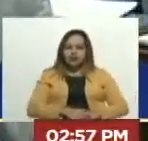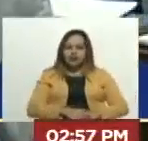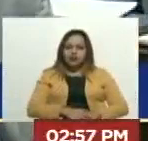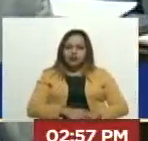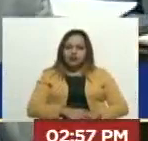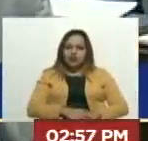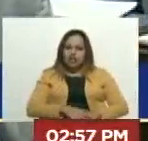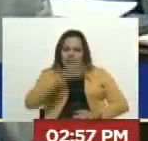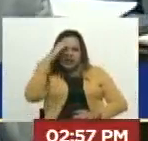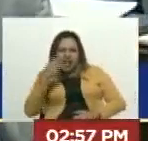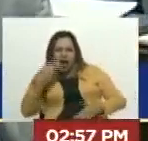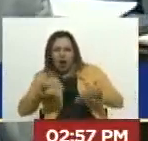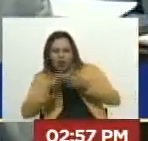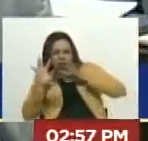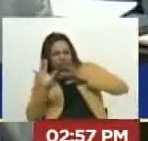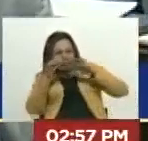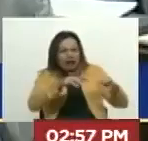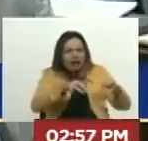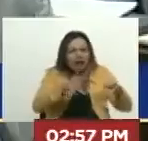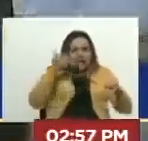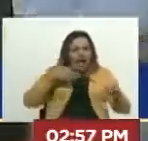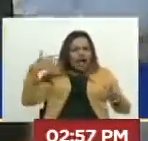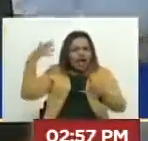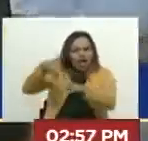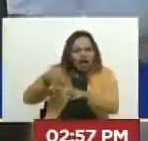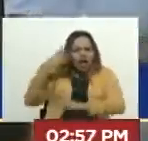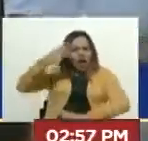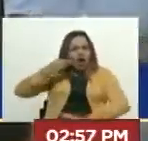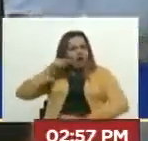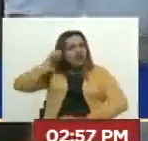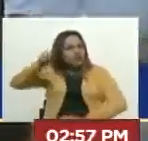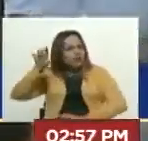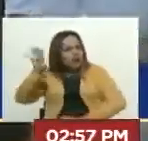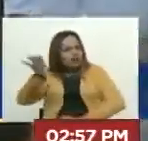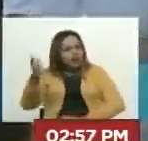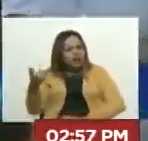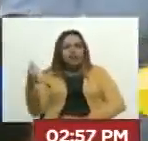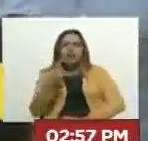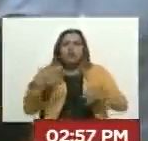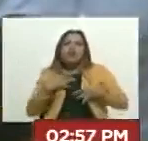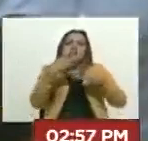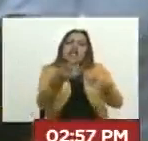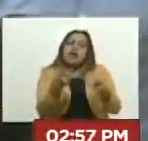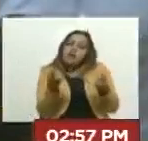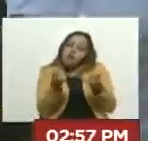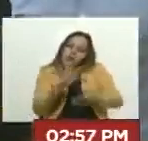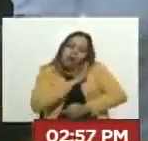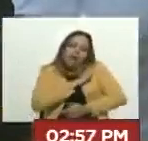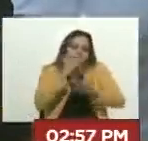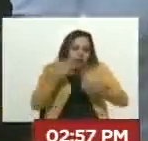Invadir tu propia patria, que atenten contra los muchachos, las muchachas de tu patria, solo por intereses